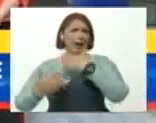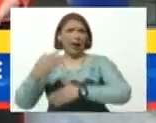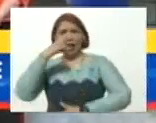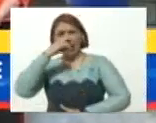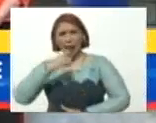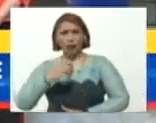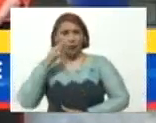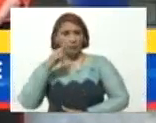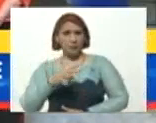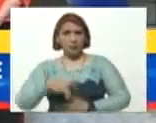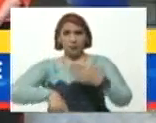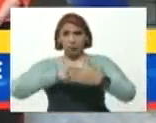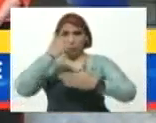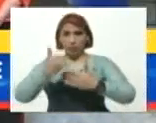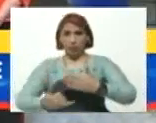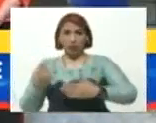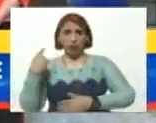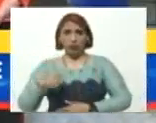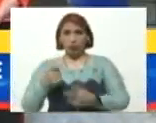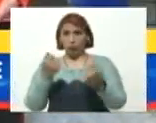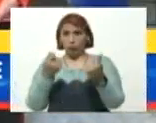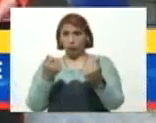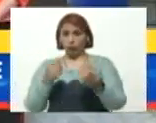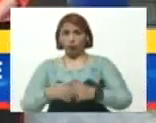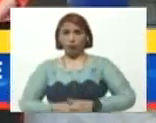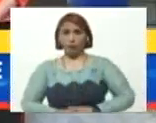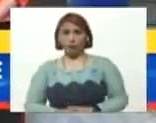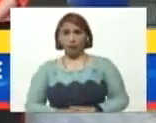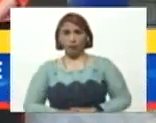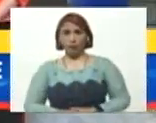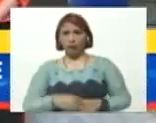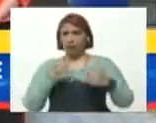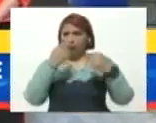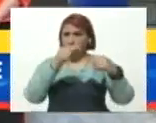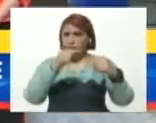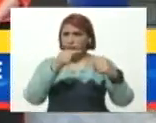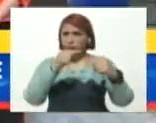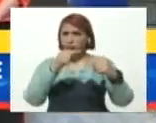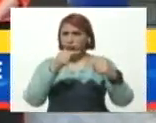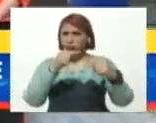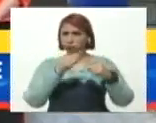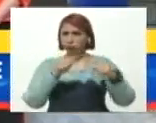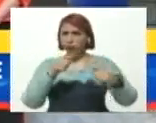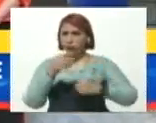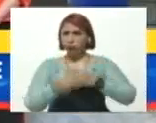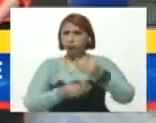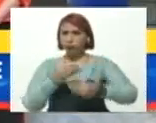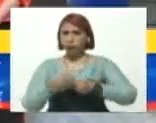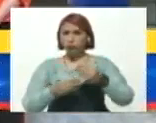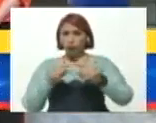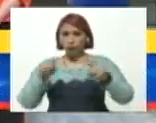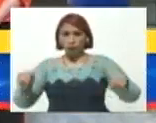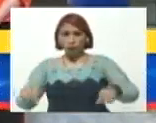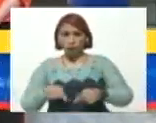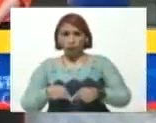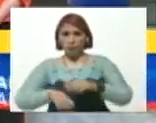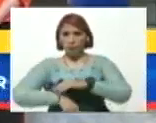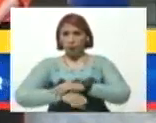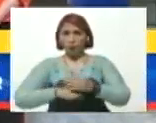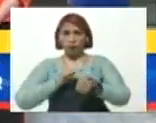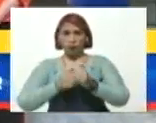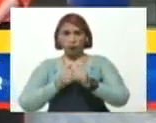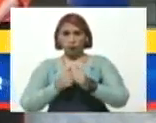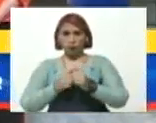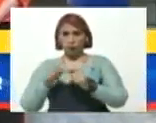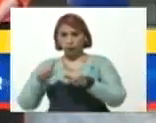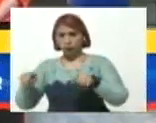proyecto que tenía un costo estándar para establecer cancha de fútbol,